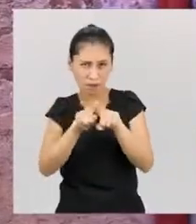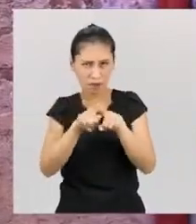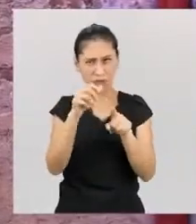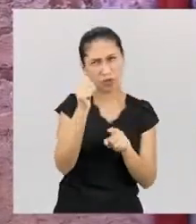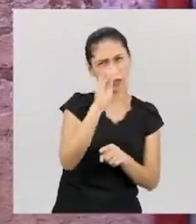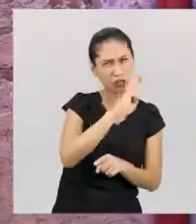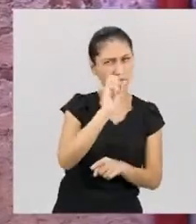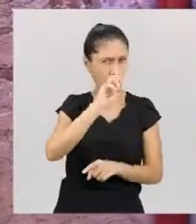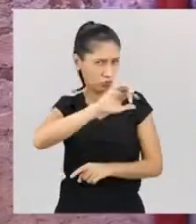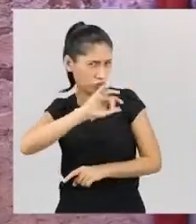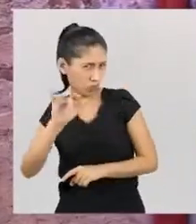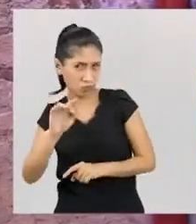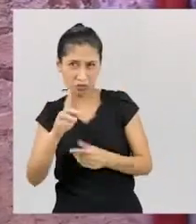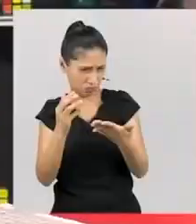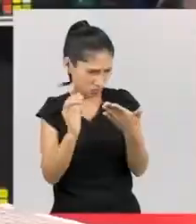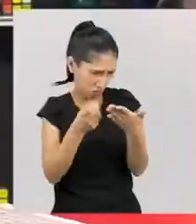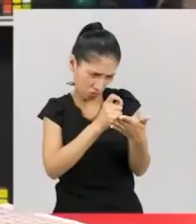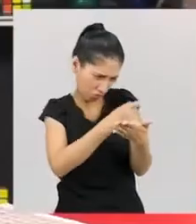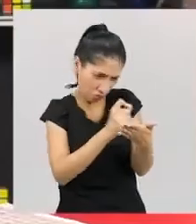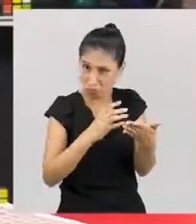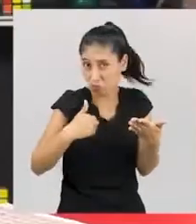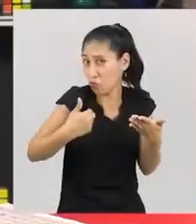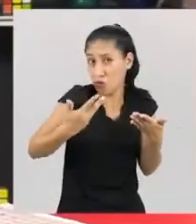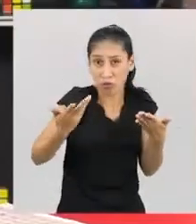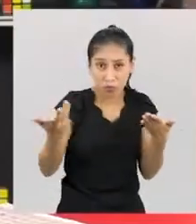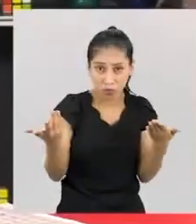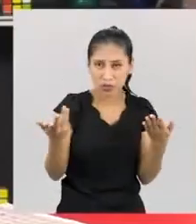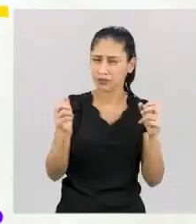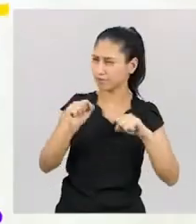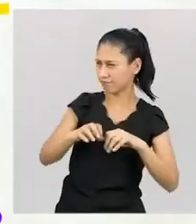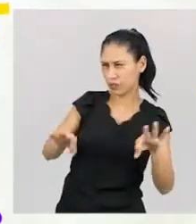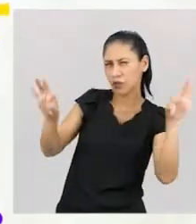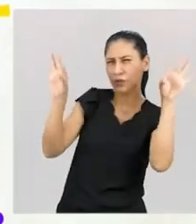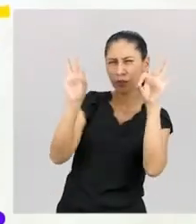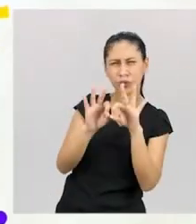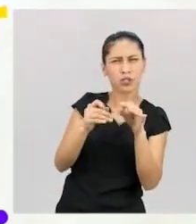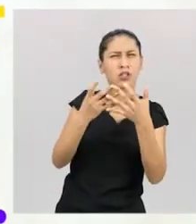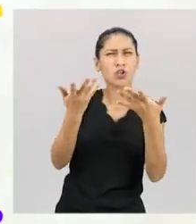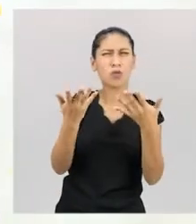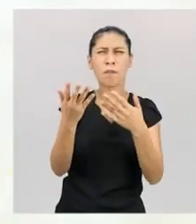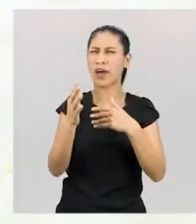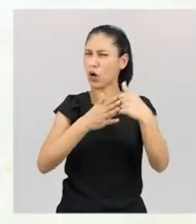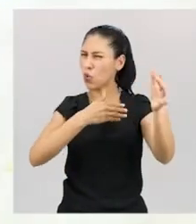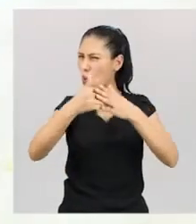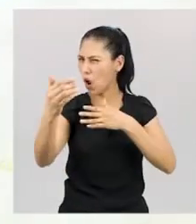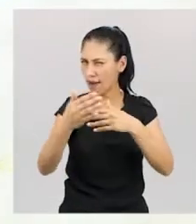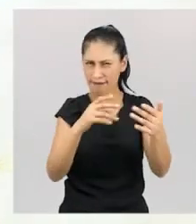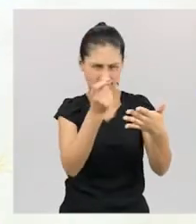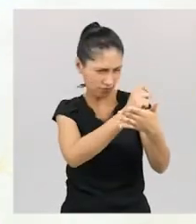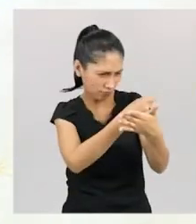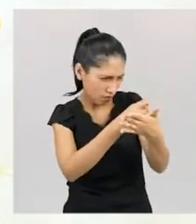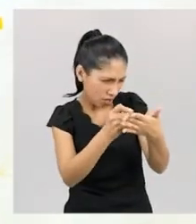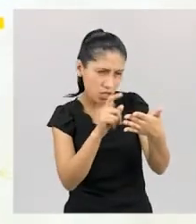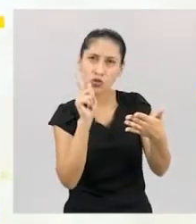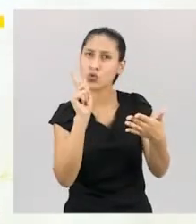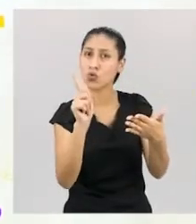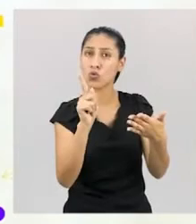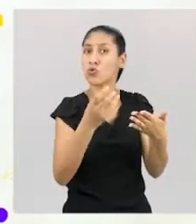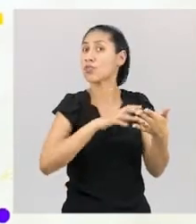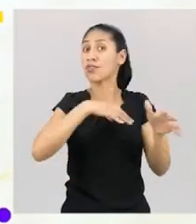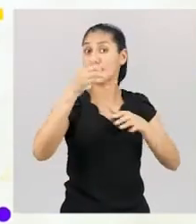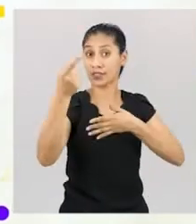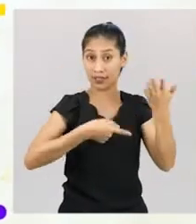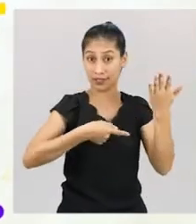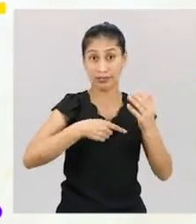ser absurdas y no tener solución. Eso suena muy loco. Lo importante para resolver cualquier problema es seguir los pasos